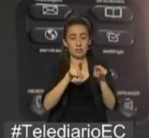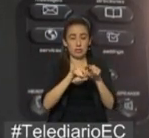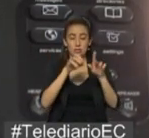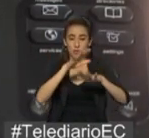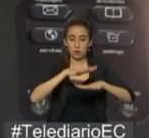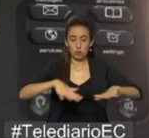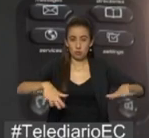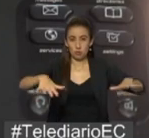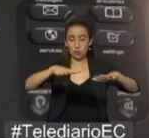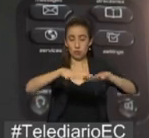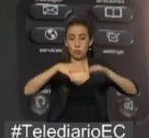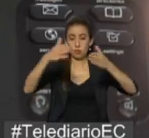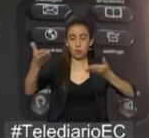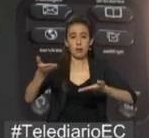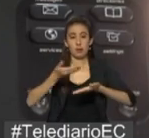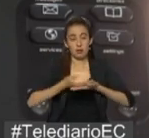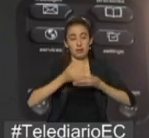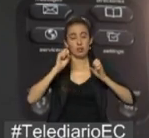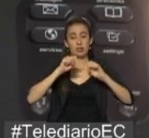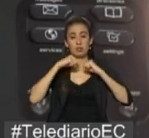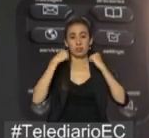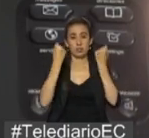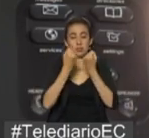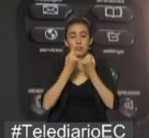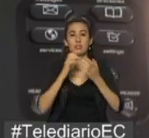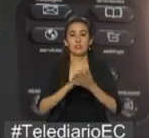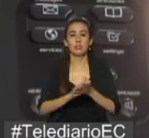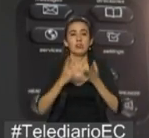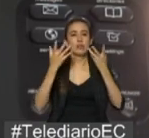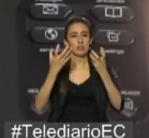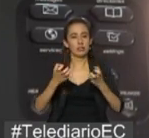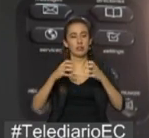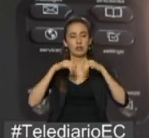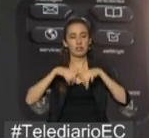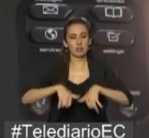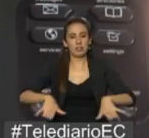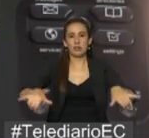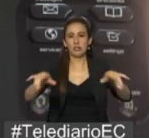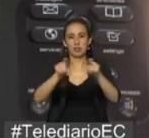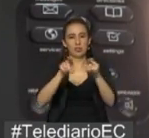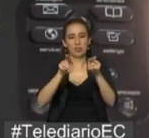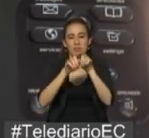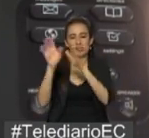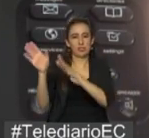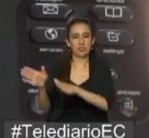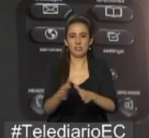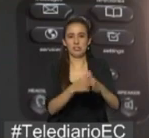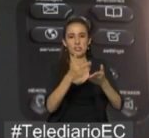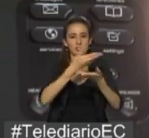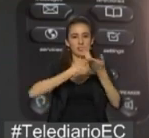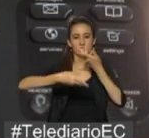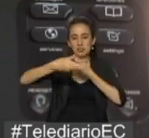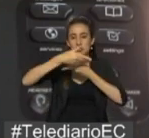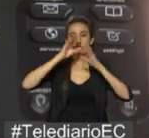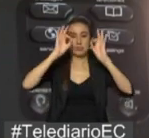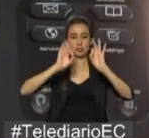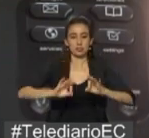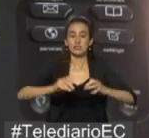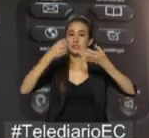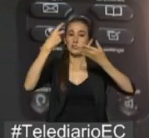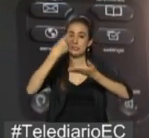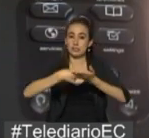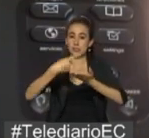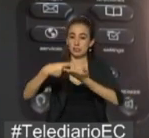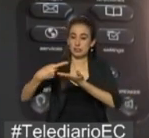cuando llegan acá, y luego de la sociedad ecuatoriana. Por eso tenemos que tomar y seguir estos parámetros, estos protocolos estrictos que